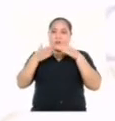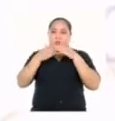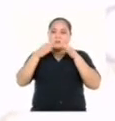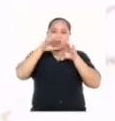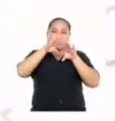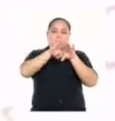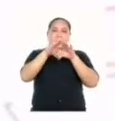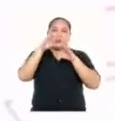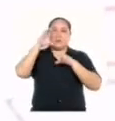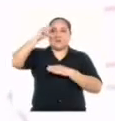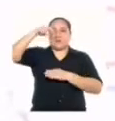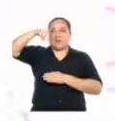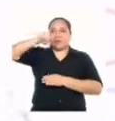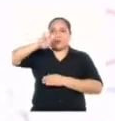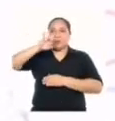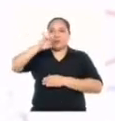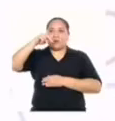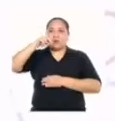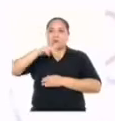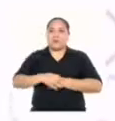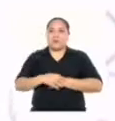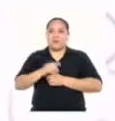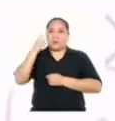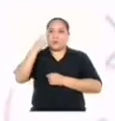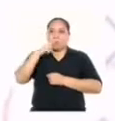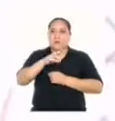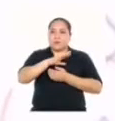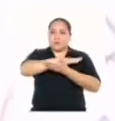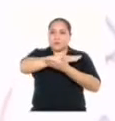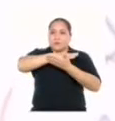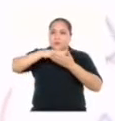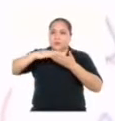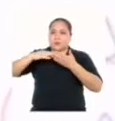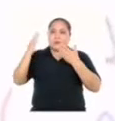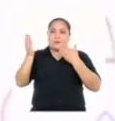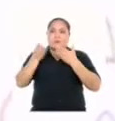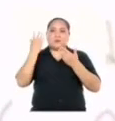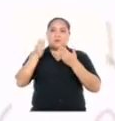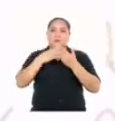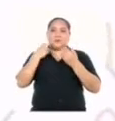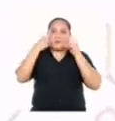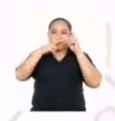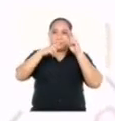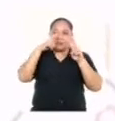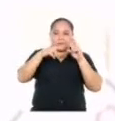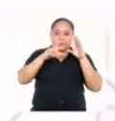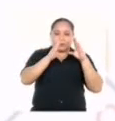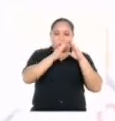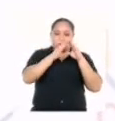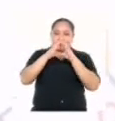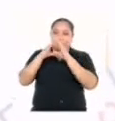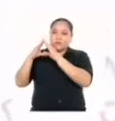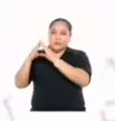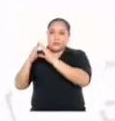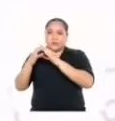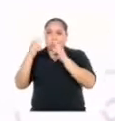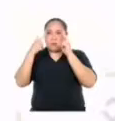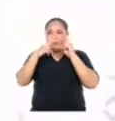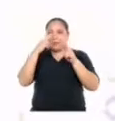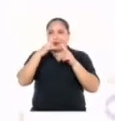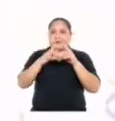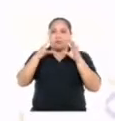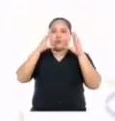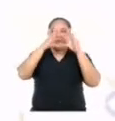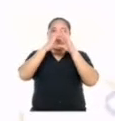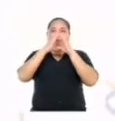congruentes. Si observamos la silueta plana, será más fácil reconocer todas las caras del icosaedro. Como ves,